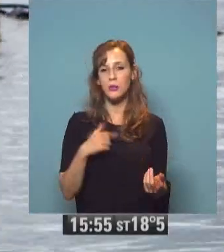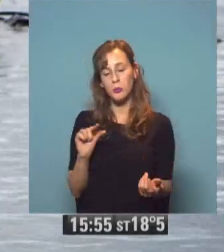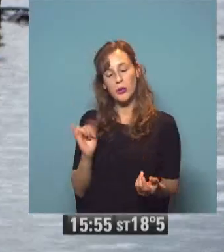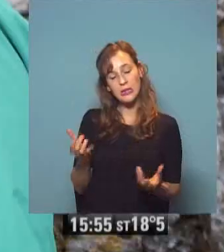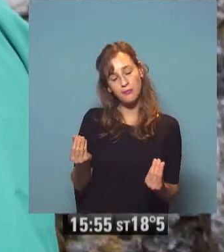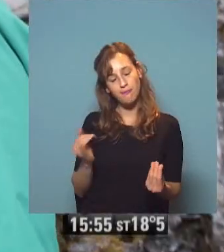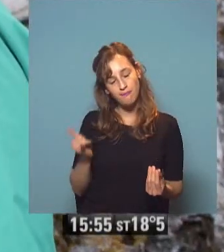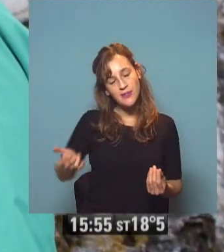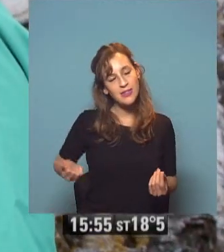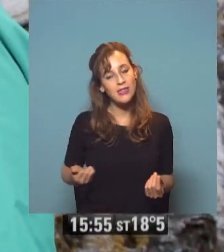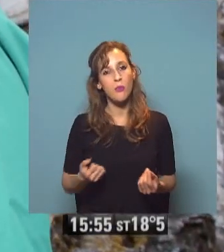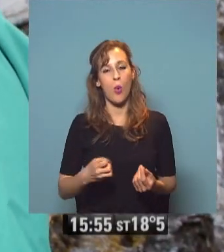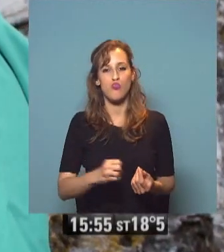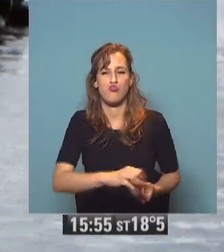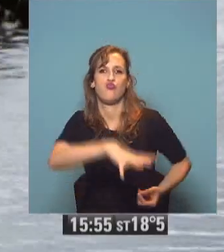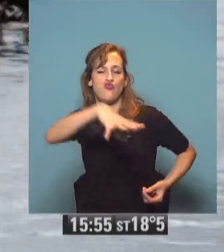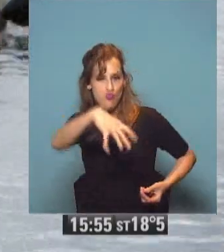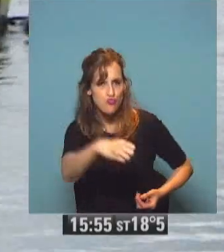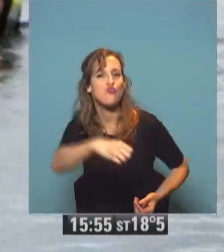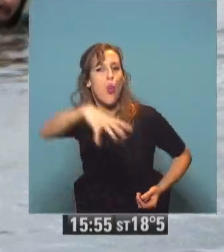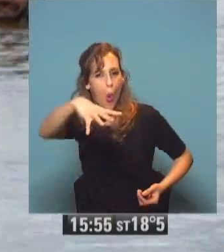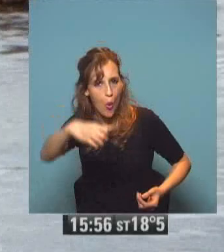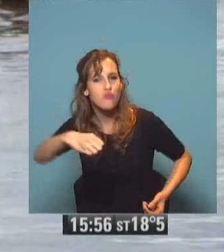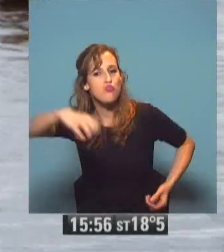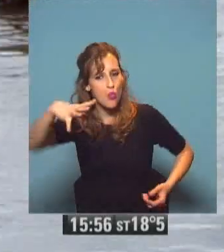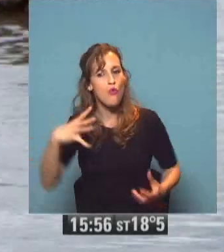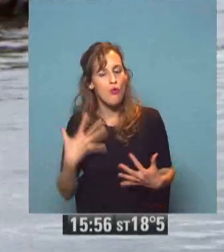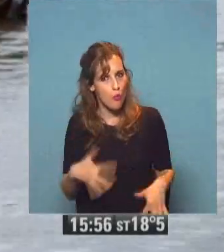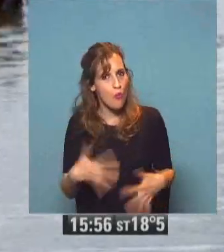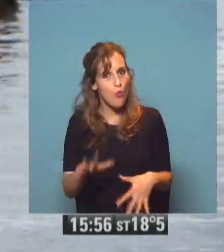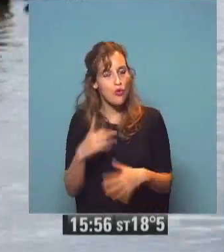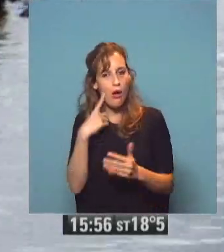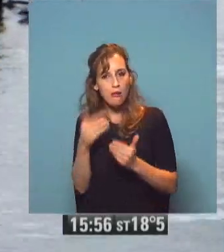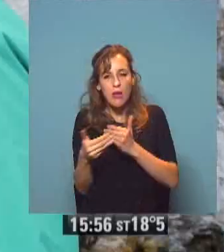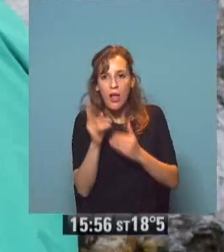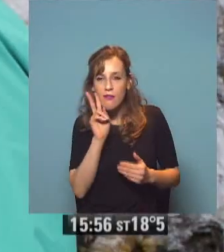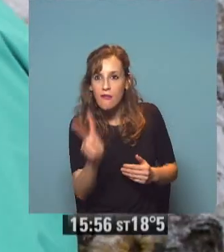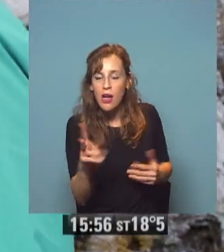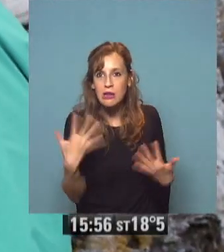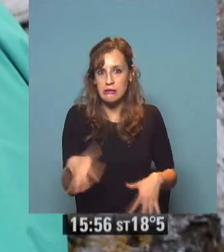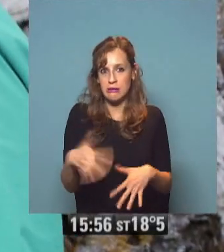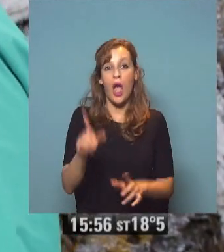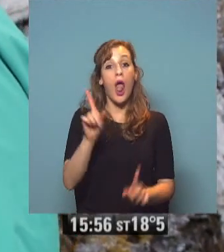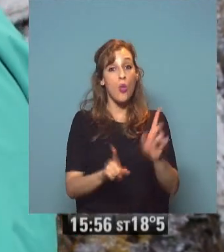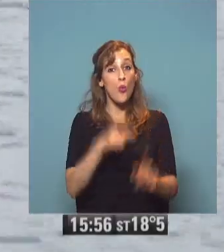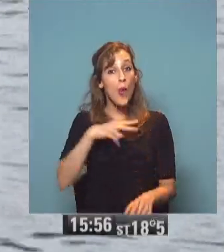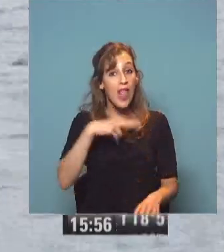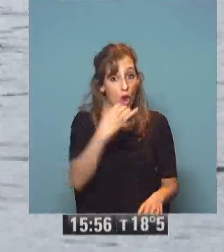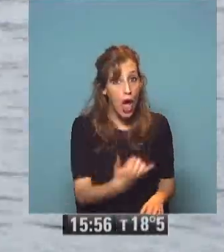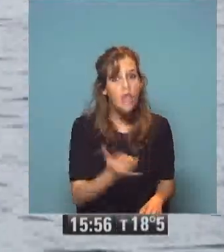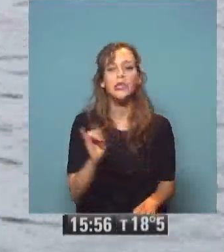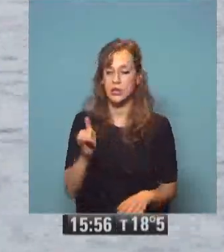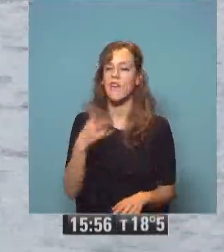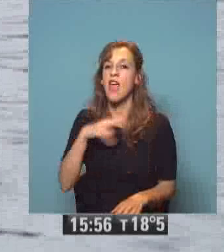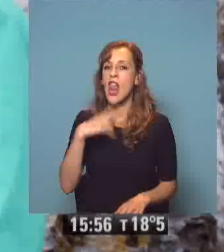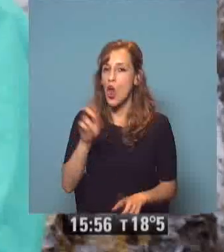Sí, porque se movía y de golpe me puse medio cerca y sí, un poquito da. ¿Son venenosas? Algunas son venenosas, no todas. Menos mal que